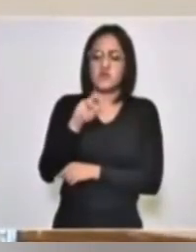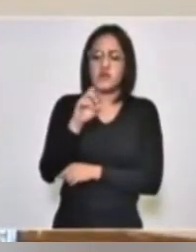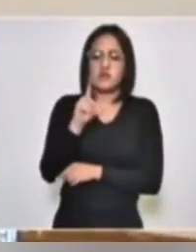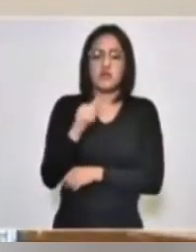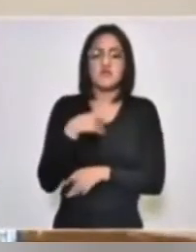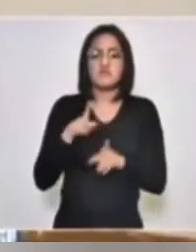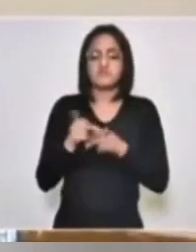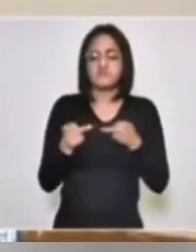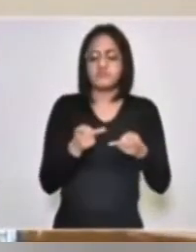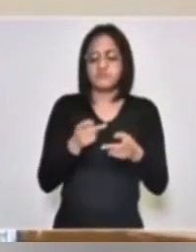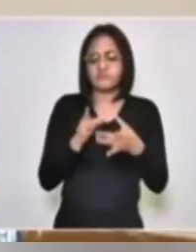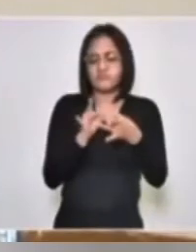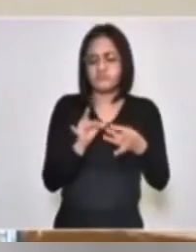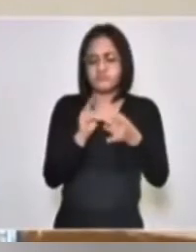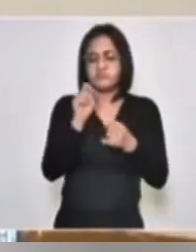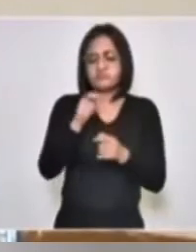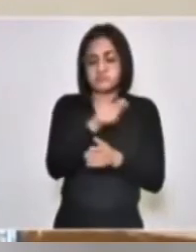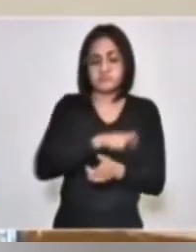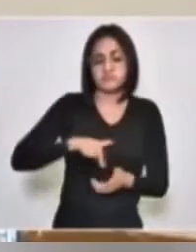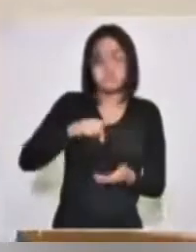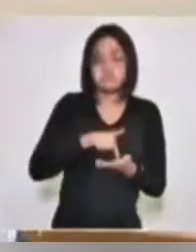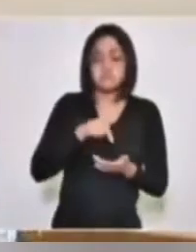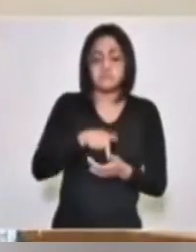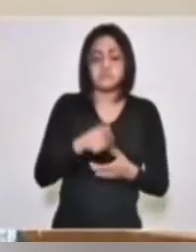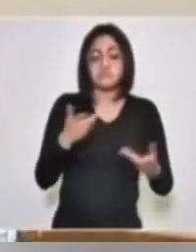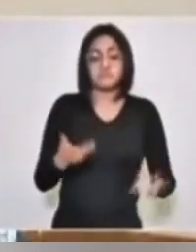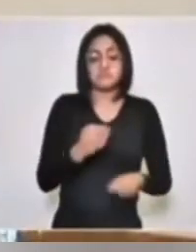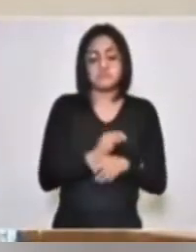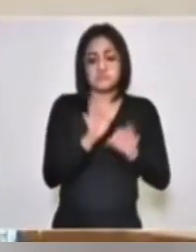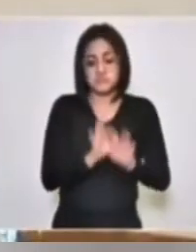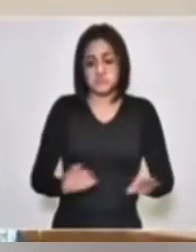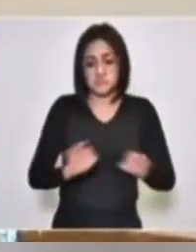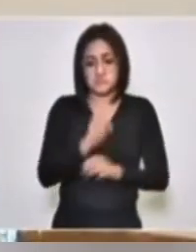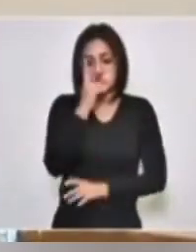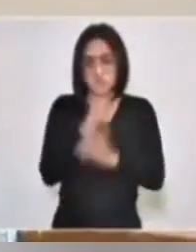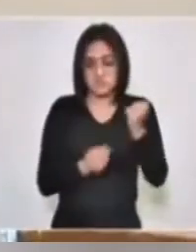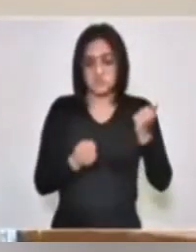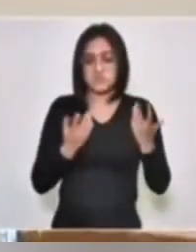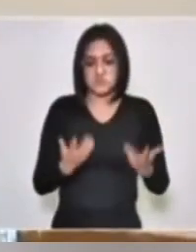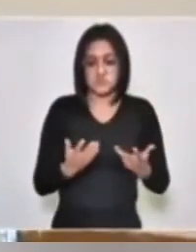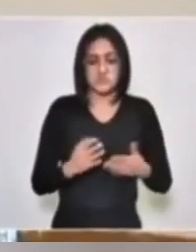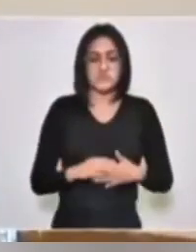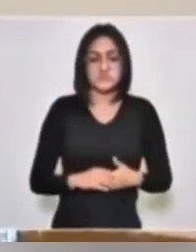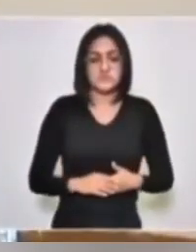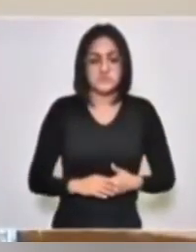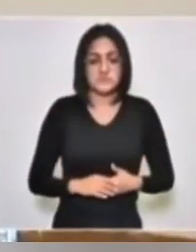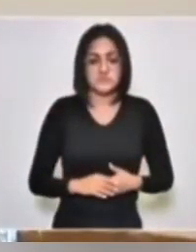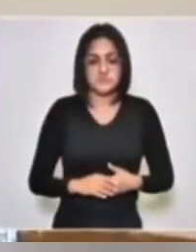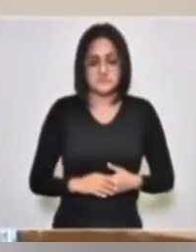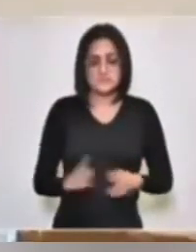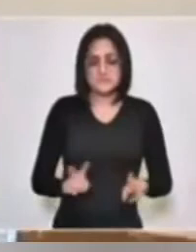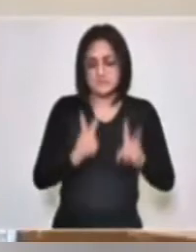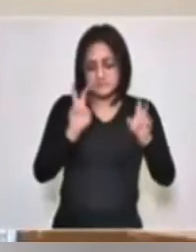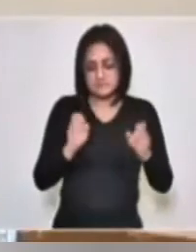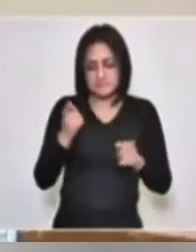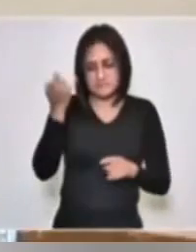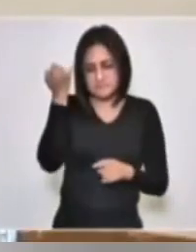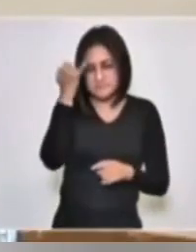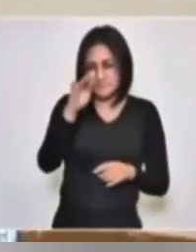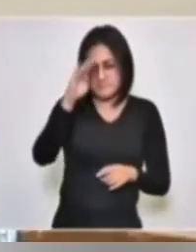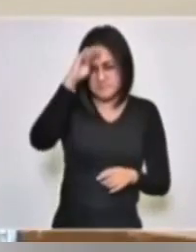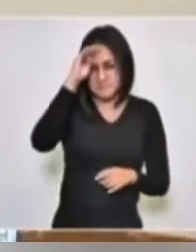del desarrollo de esta área tan importante de los dos estados en los temas estratégicos.